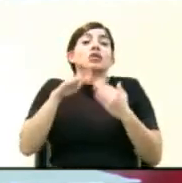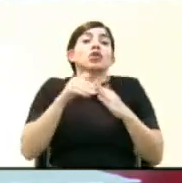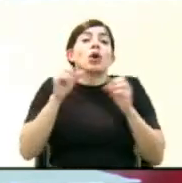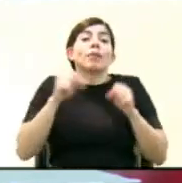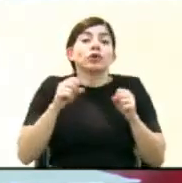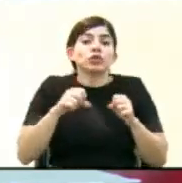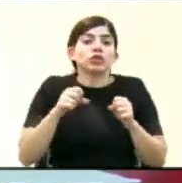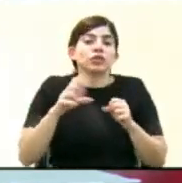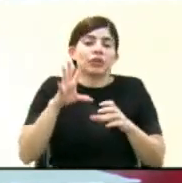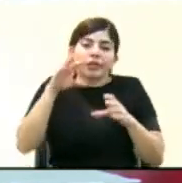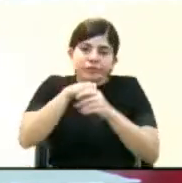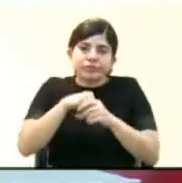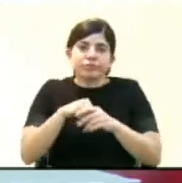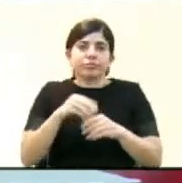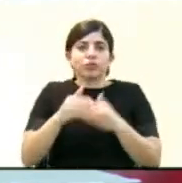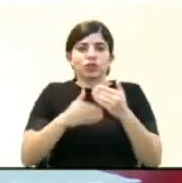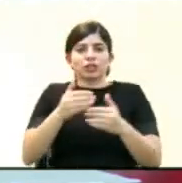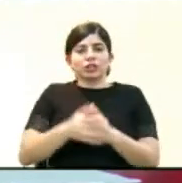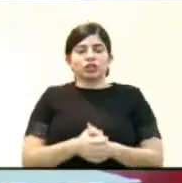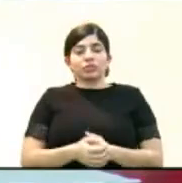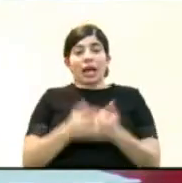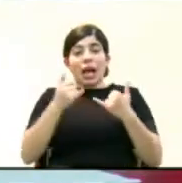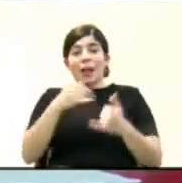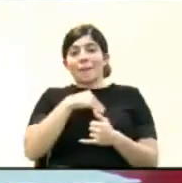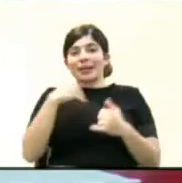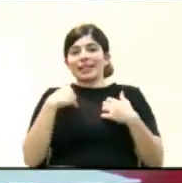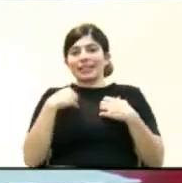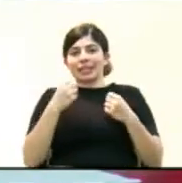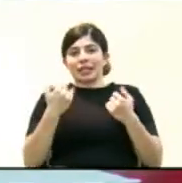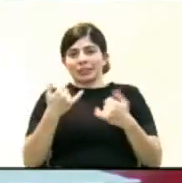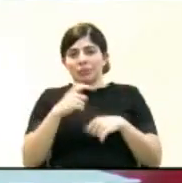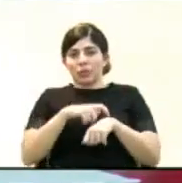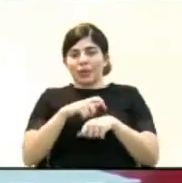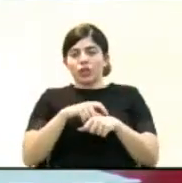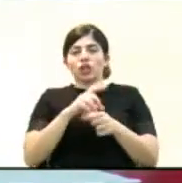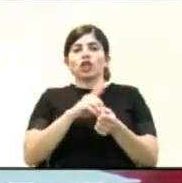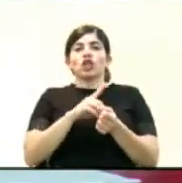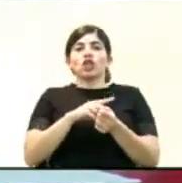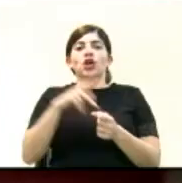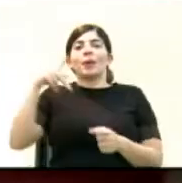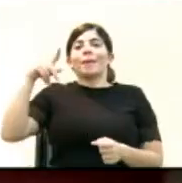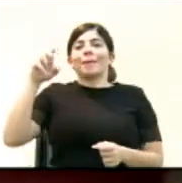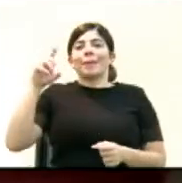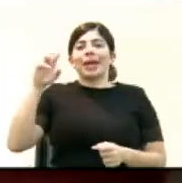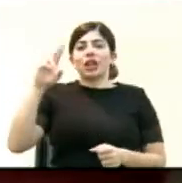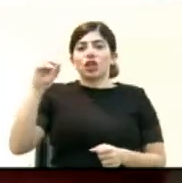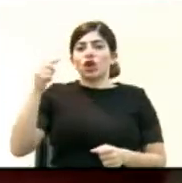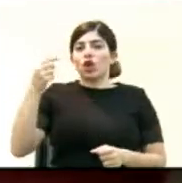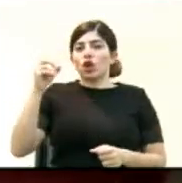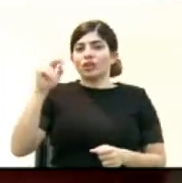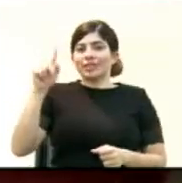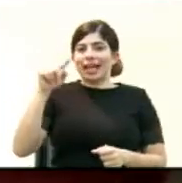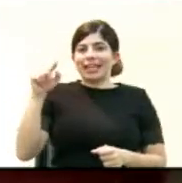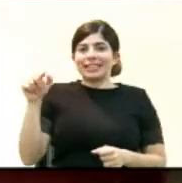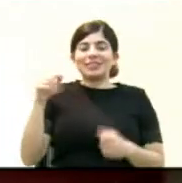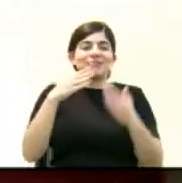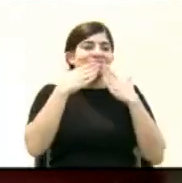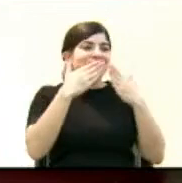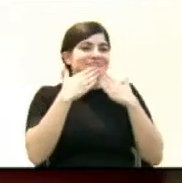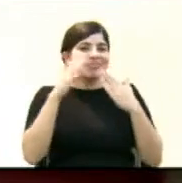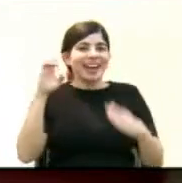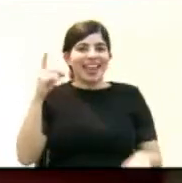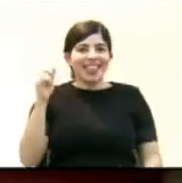necesario. Continuamos con el ministro de Salud, ahí el doctor Pedro González. Muchas gracias a don